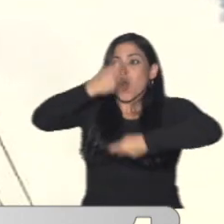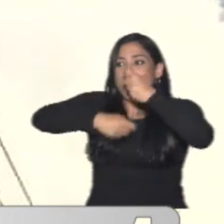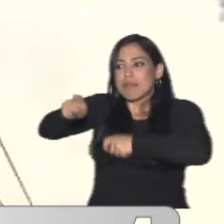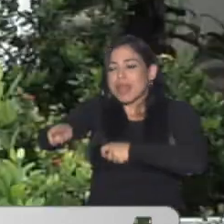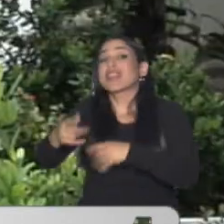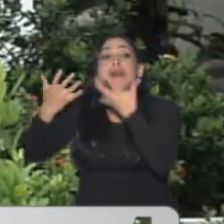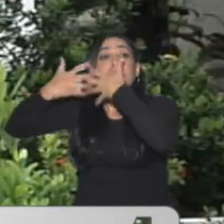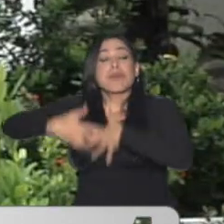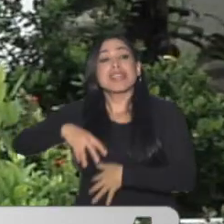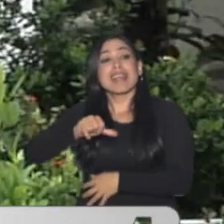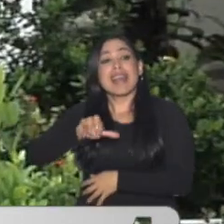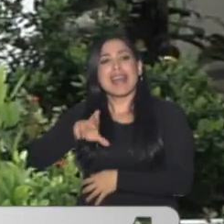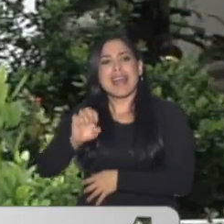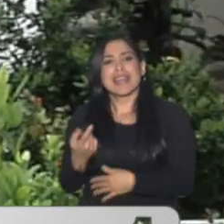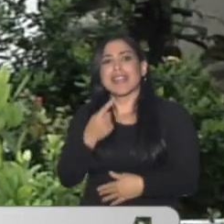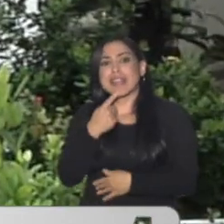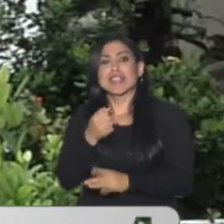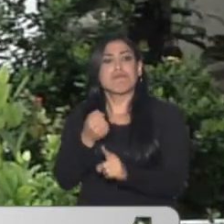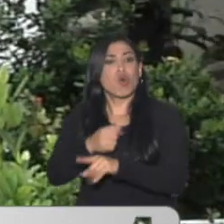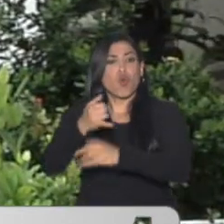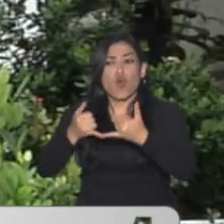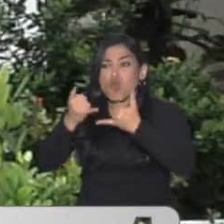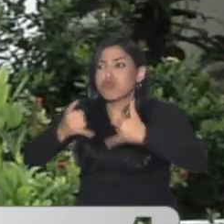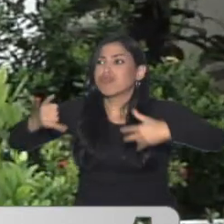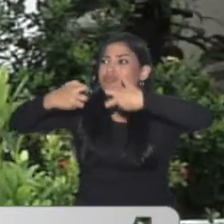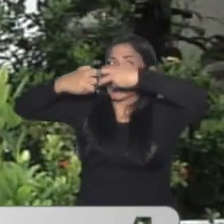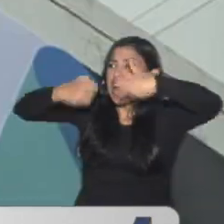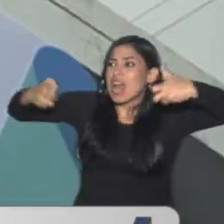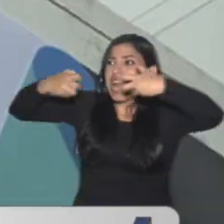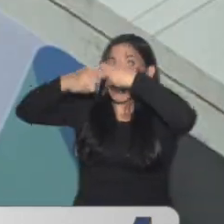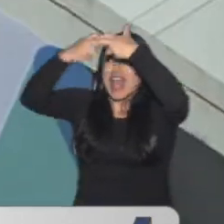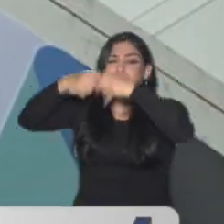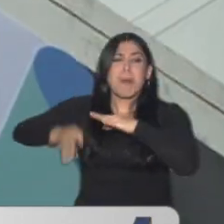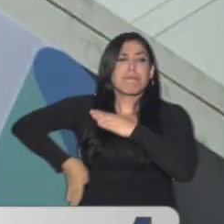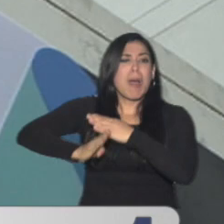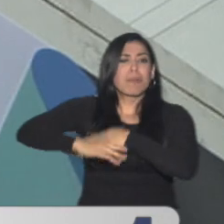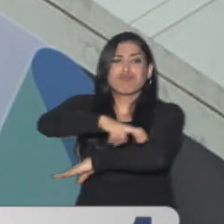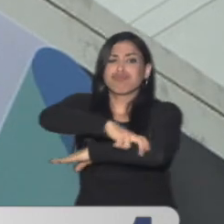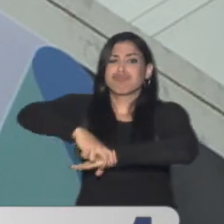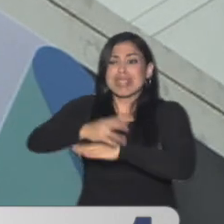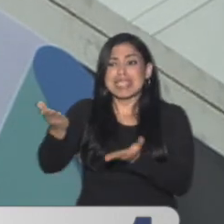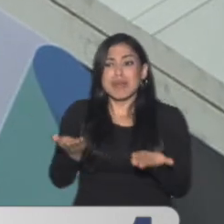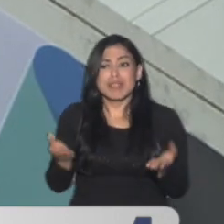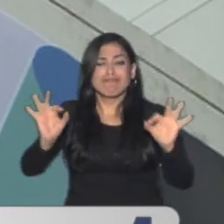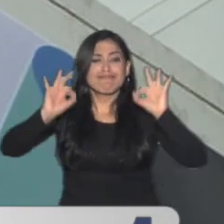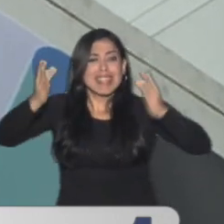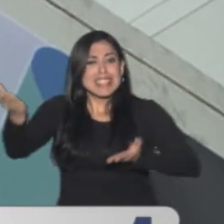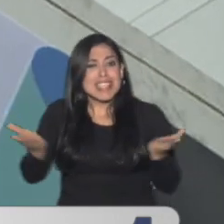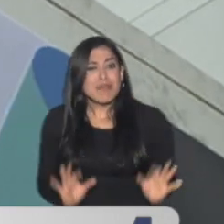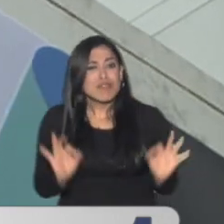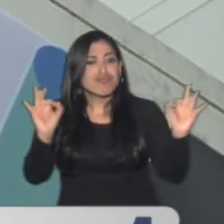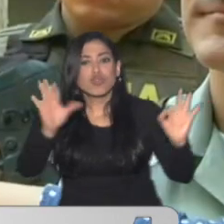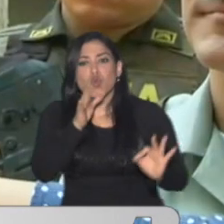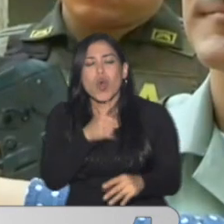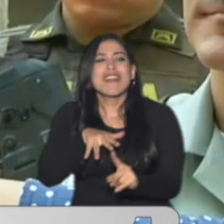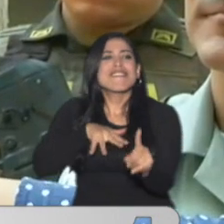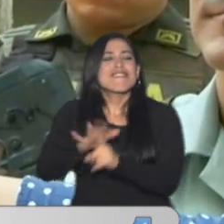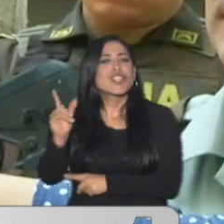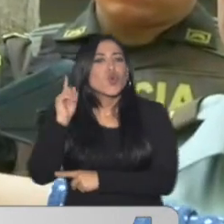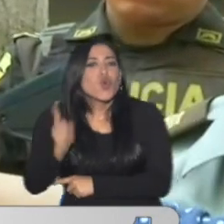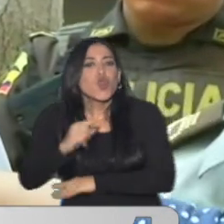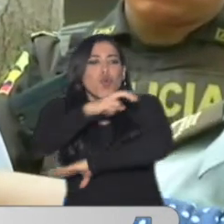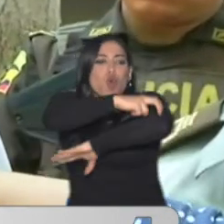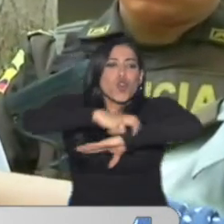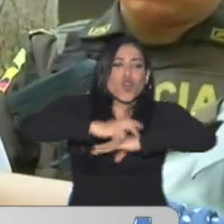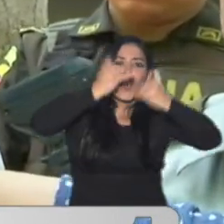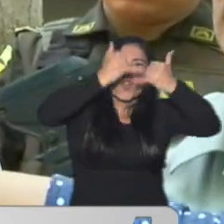la empresa aire cuestionó que persiste el robo de redes que no permiten un buen servicio la principal afectación que tenemos producto del